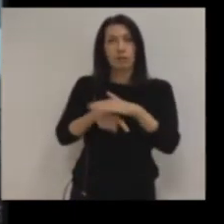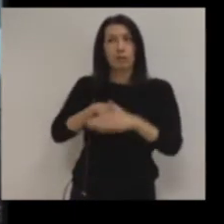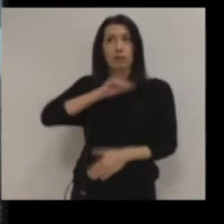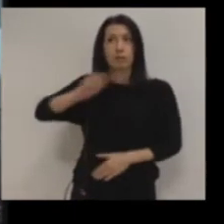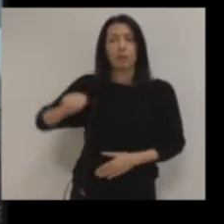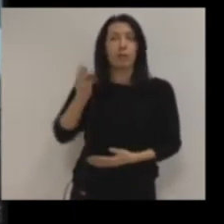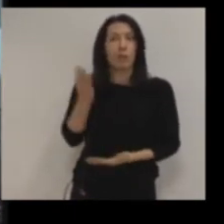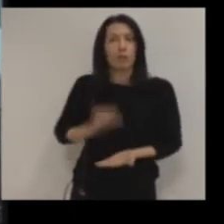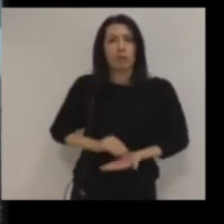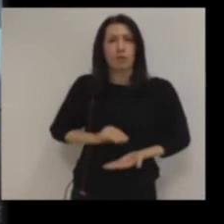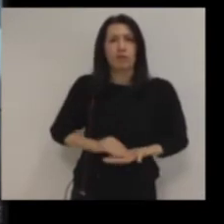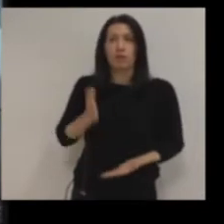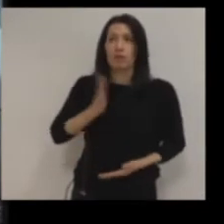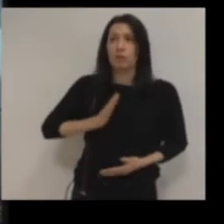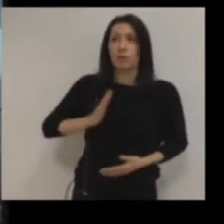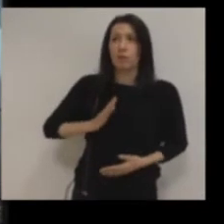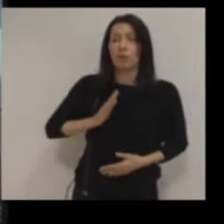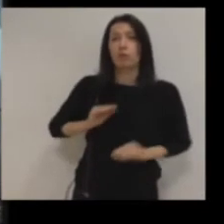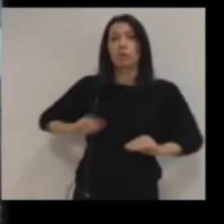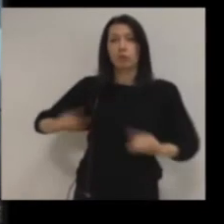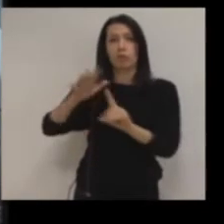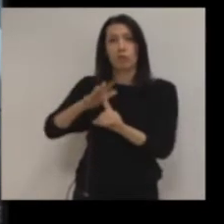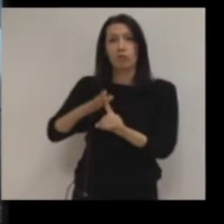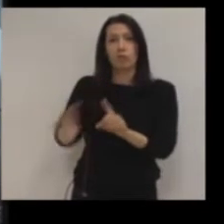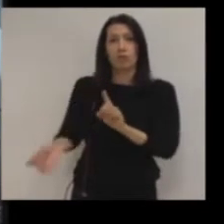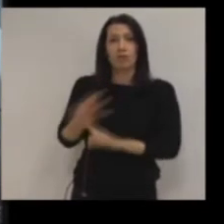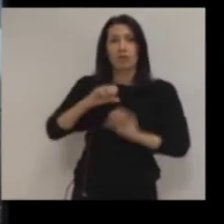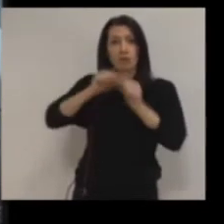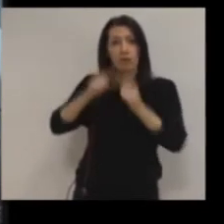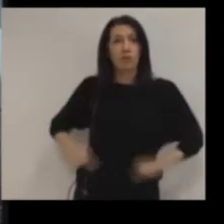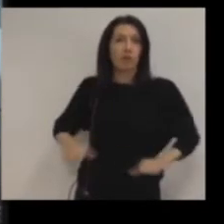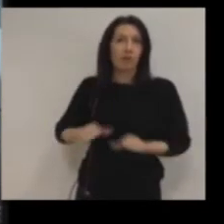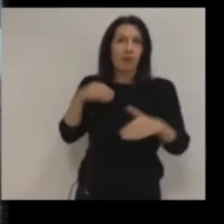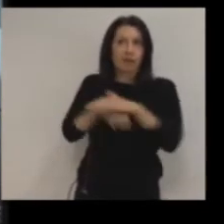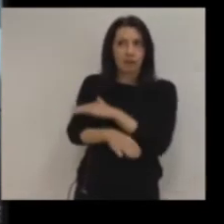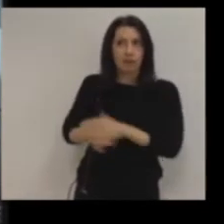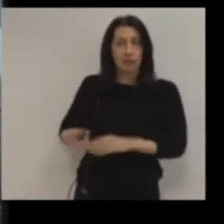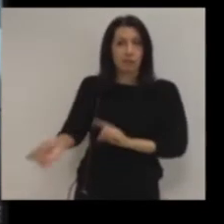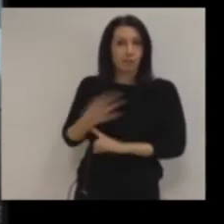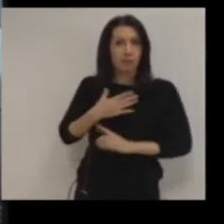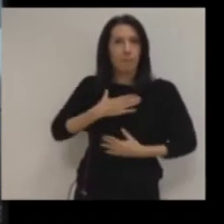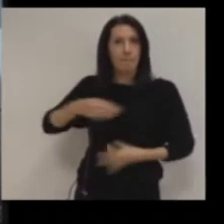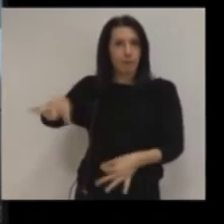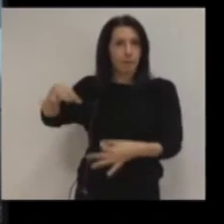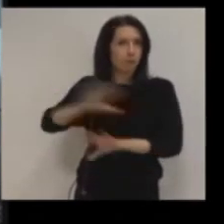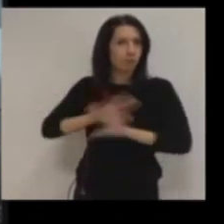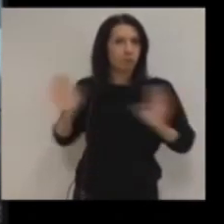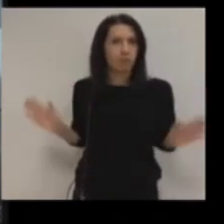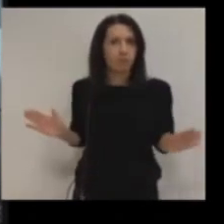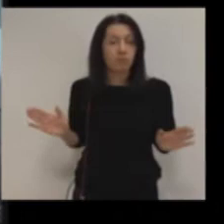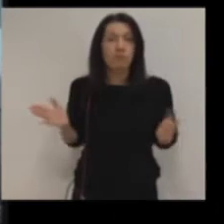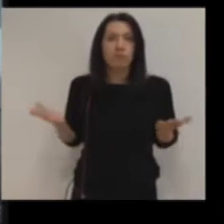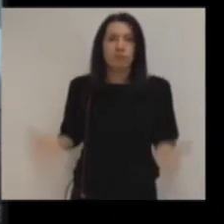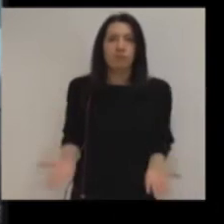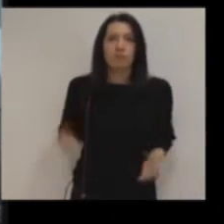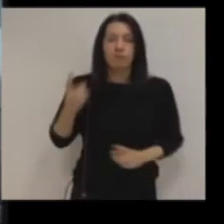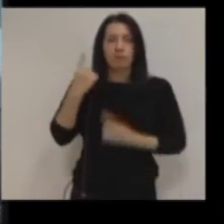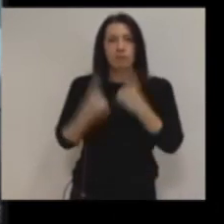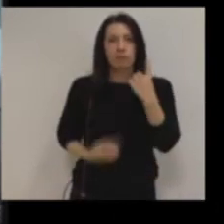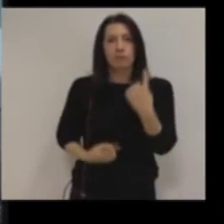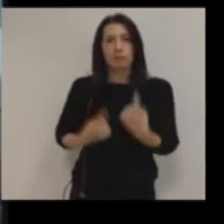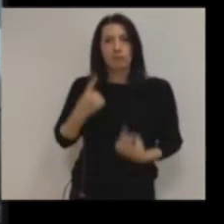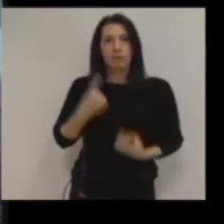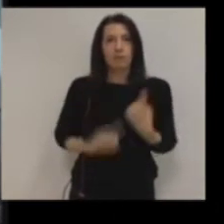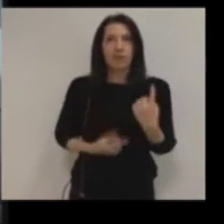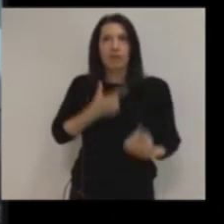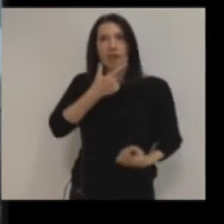la minuta en un formato accesible, porque él nos lo mandaba en papel. Entonces, pues bueno, a veces no es